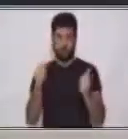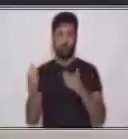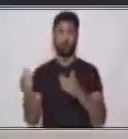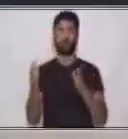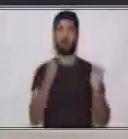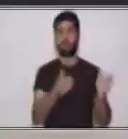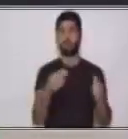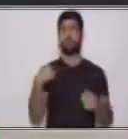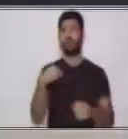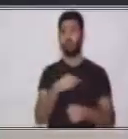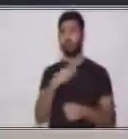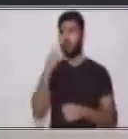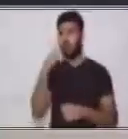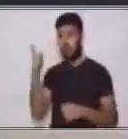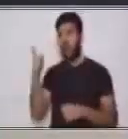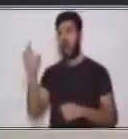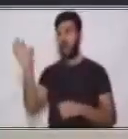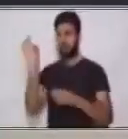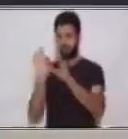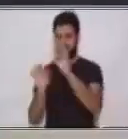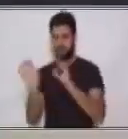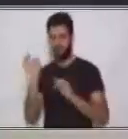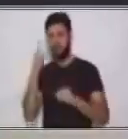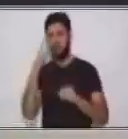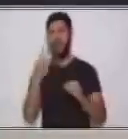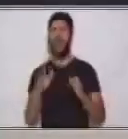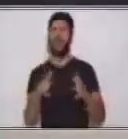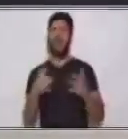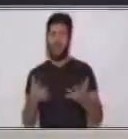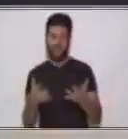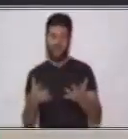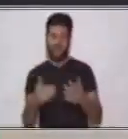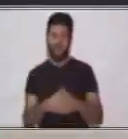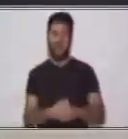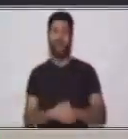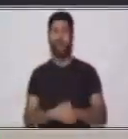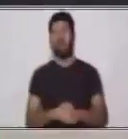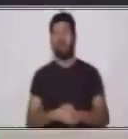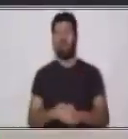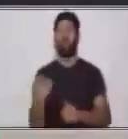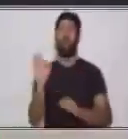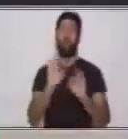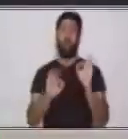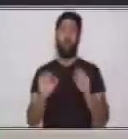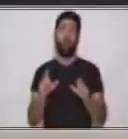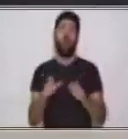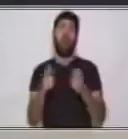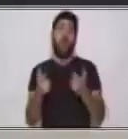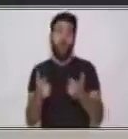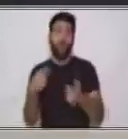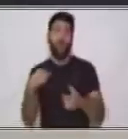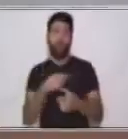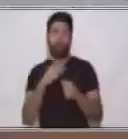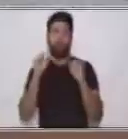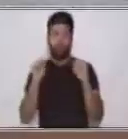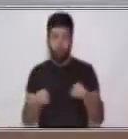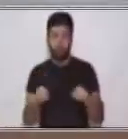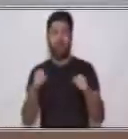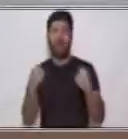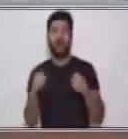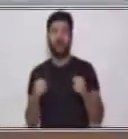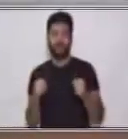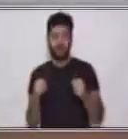nosotros podemos identificar para qué nos puede servir. Es una pregunta también, o cómo nosotros podemos crear un